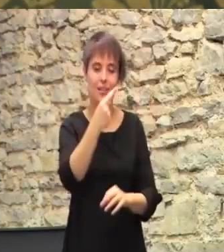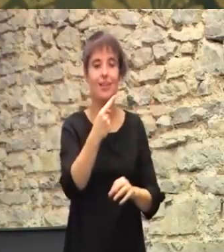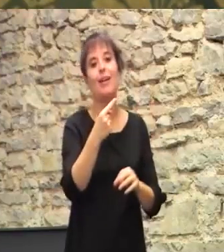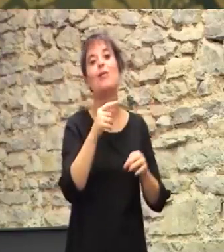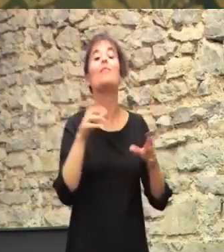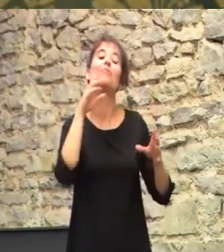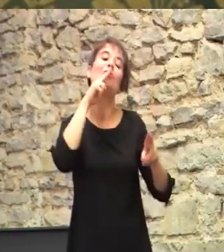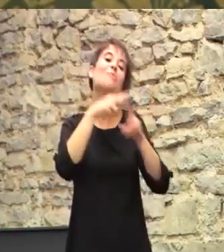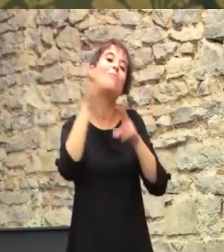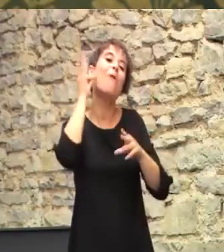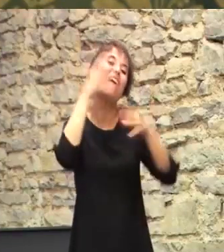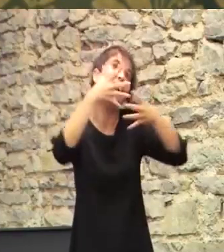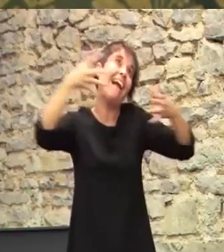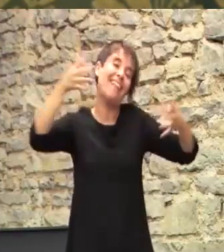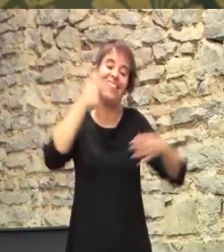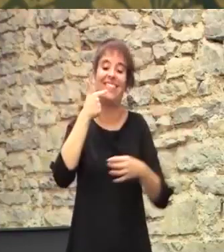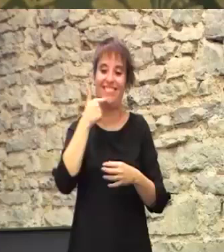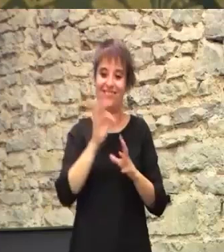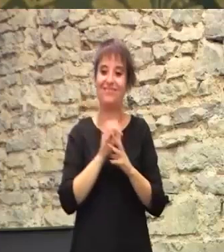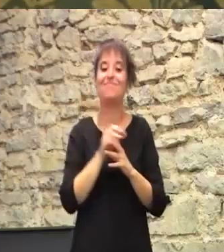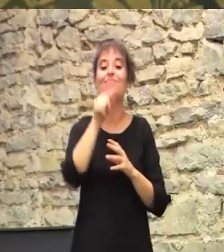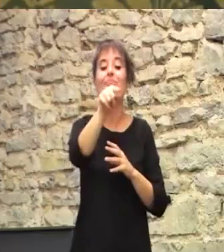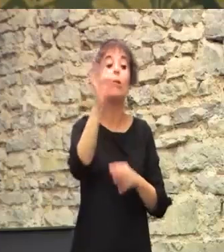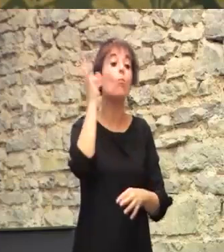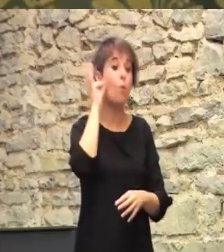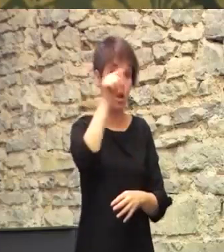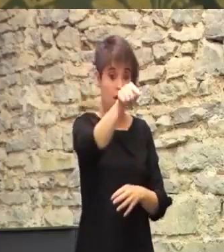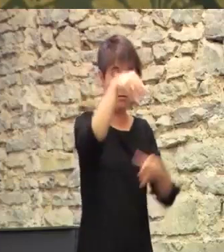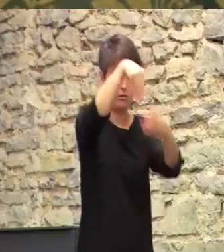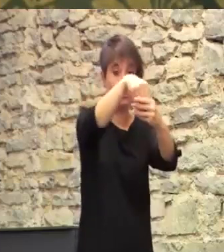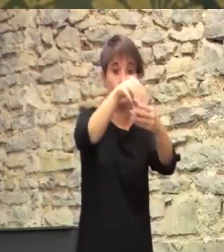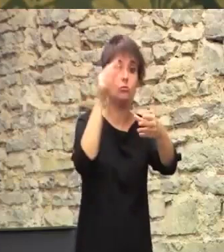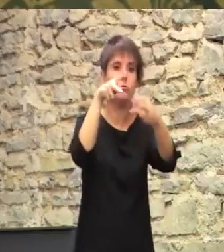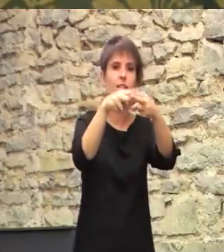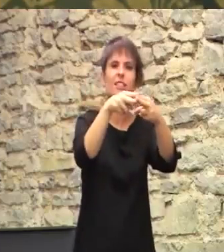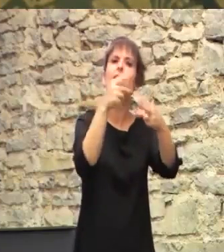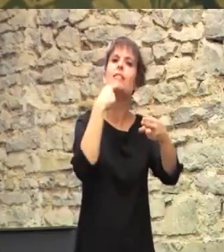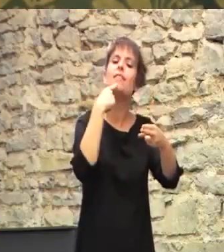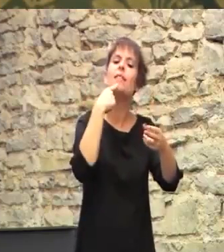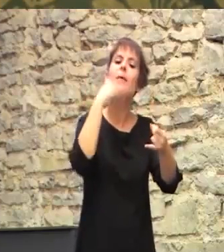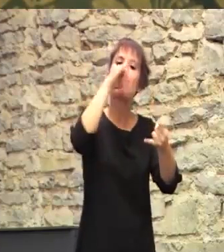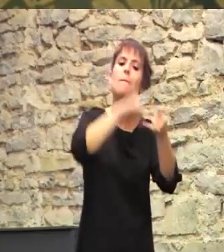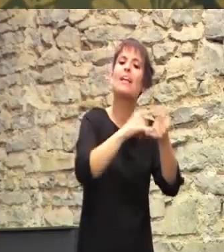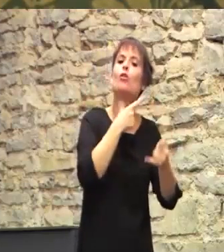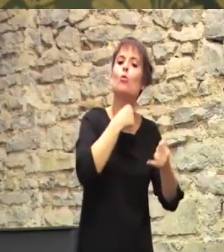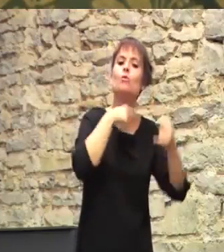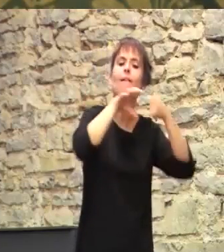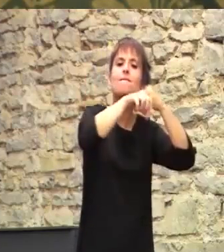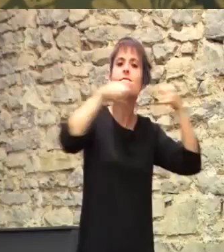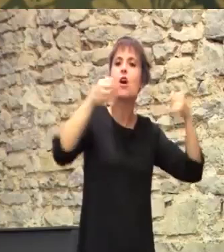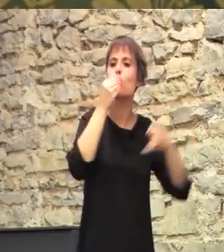grandes y una de ellas comentó que y al marido le gustaba mucho comer espárragos